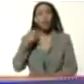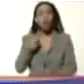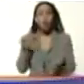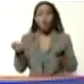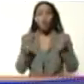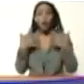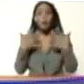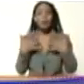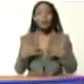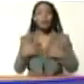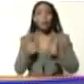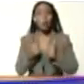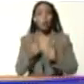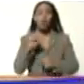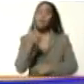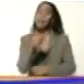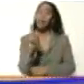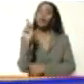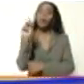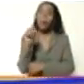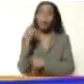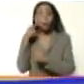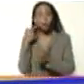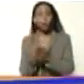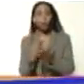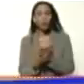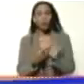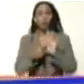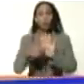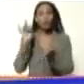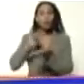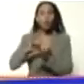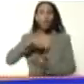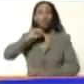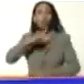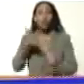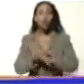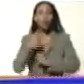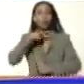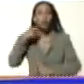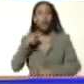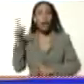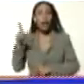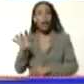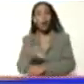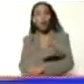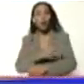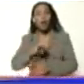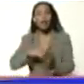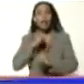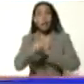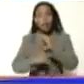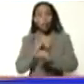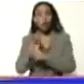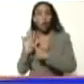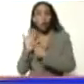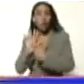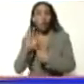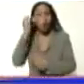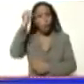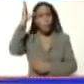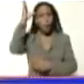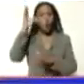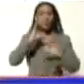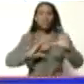emergencia sanitaria, sino también una muestra del protagonismo histórico que ha tenido Rusia en el concierto internacional, exhibiendo su capacidad